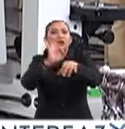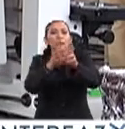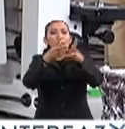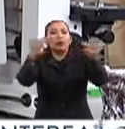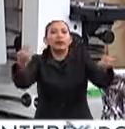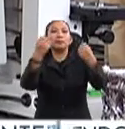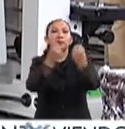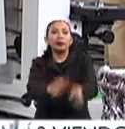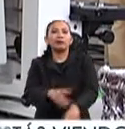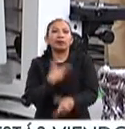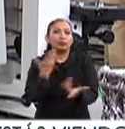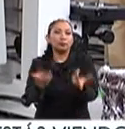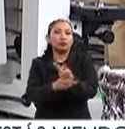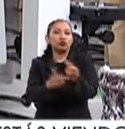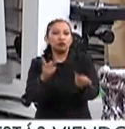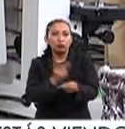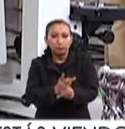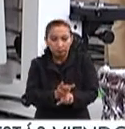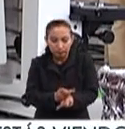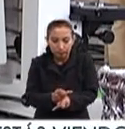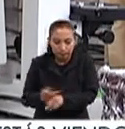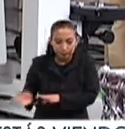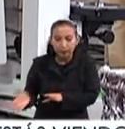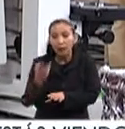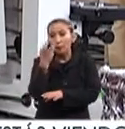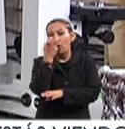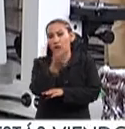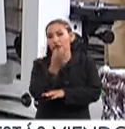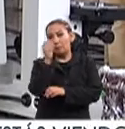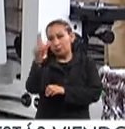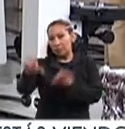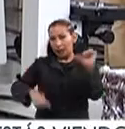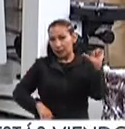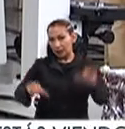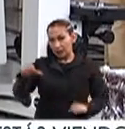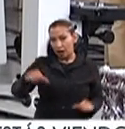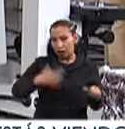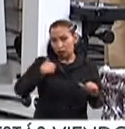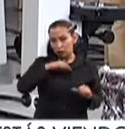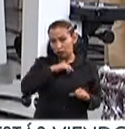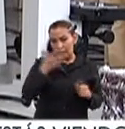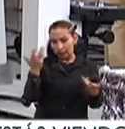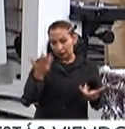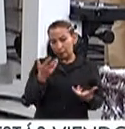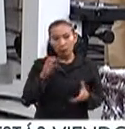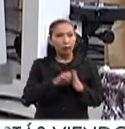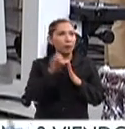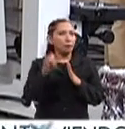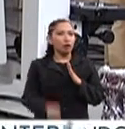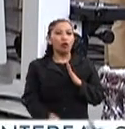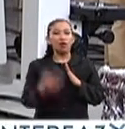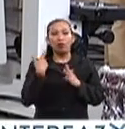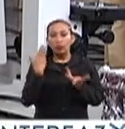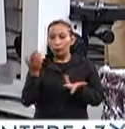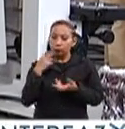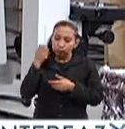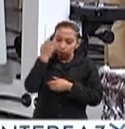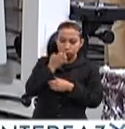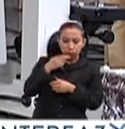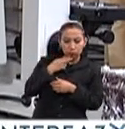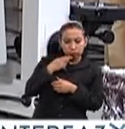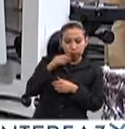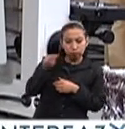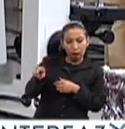causarnos una pérdida económica. Y con las mismas acciones que nosotros tomamos, como es la aplicación